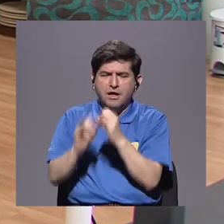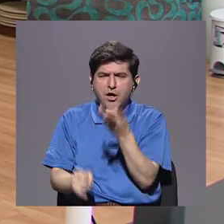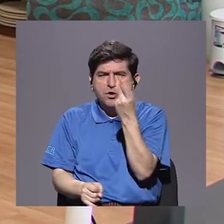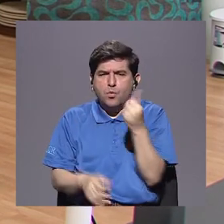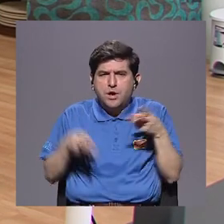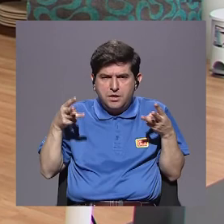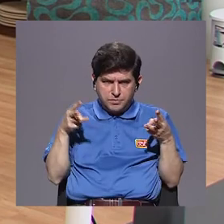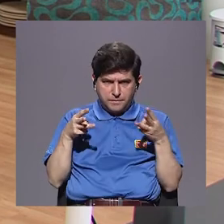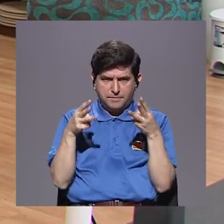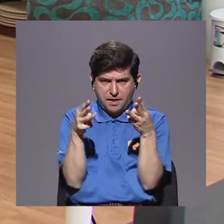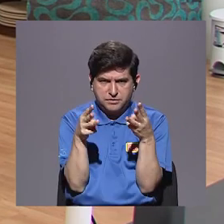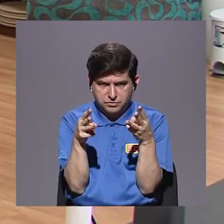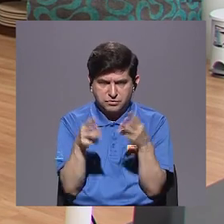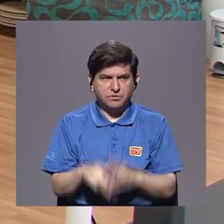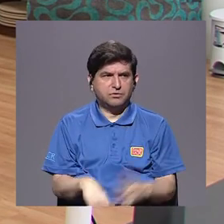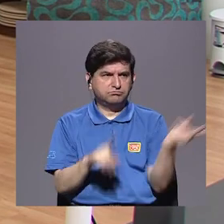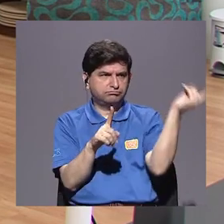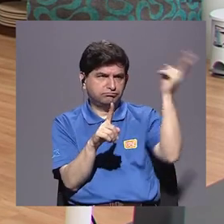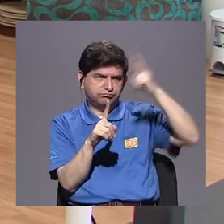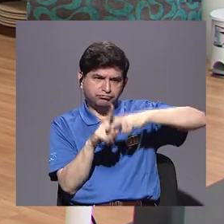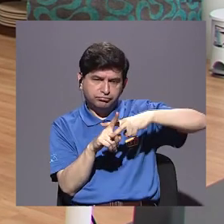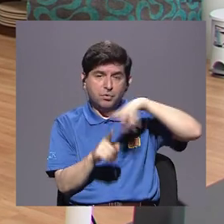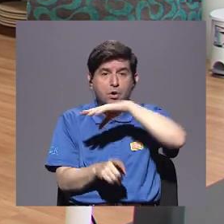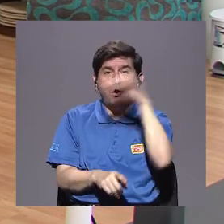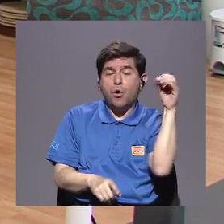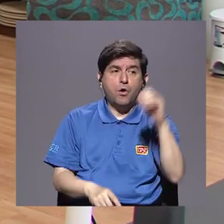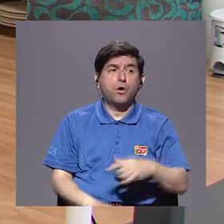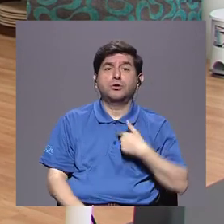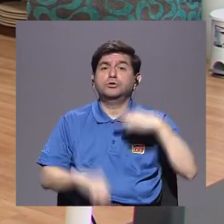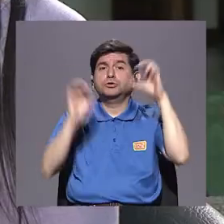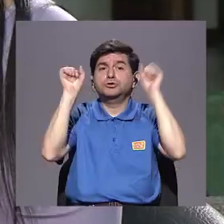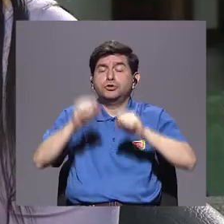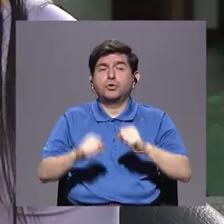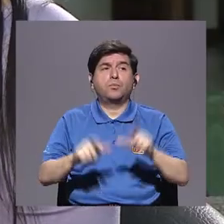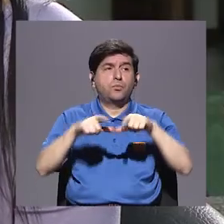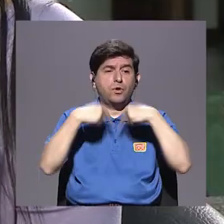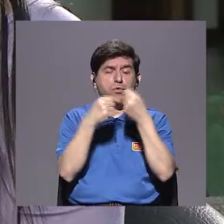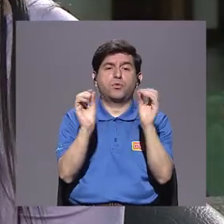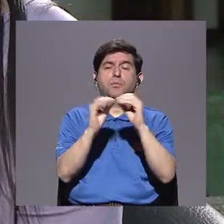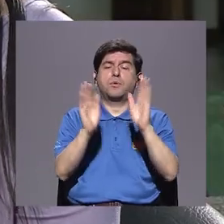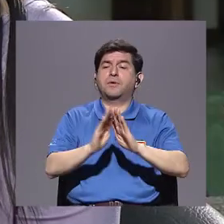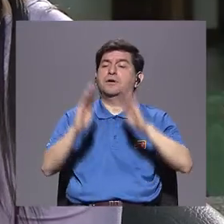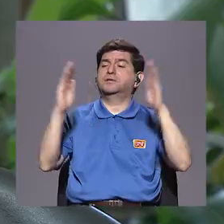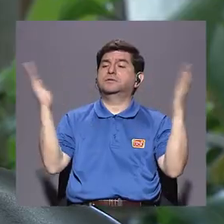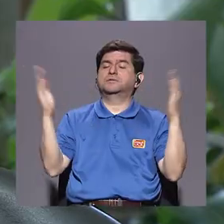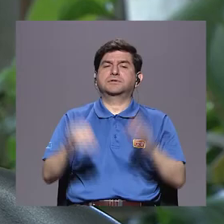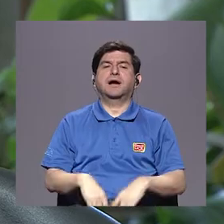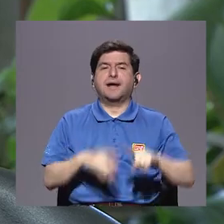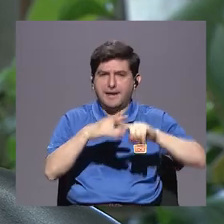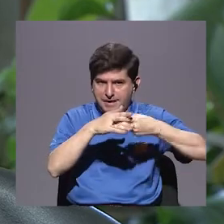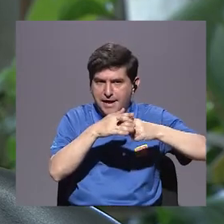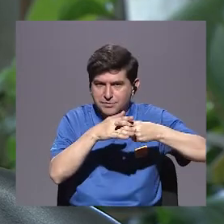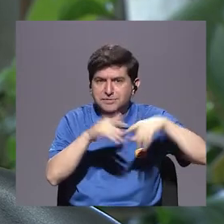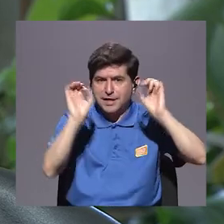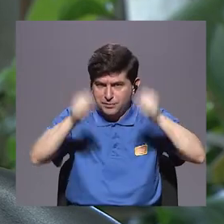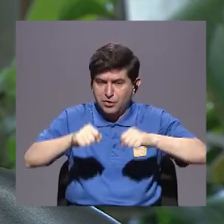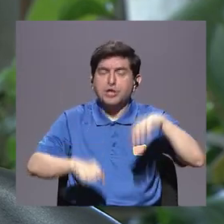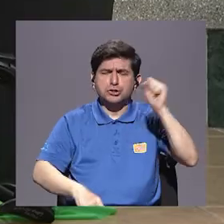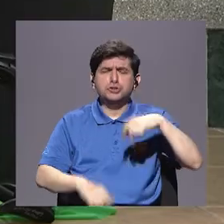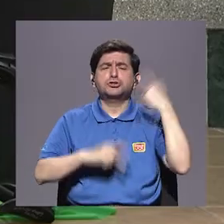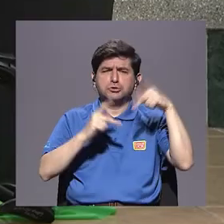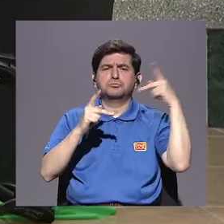ser el método, la aplicabilidad, o si puedo hacerlo en un grupo más amplio. Se puede ajustar. Se puede